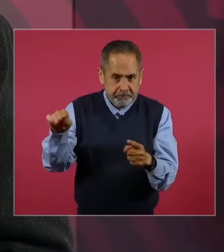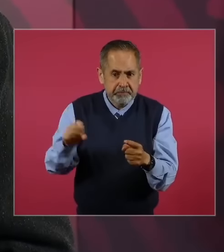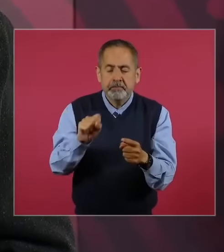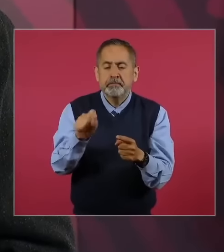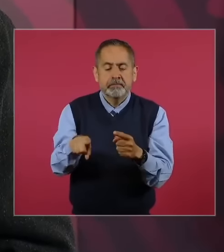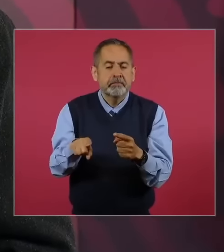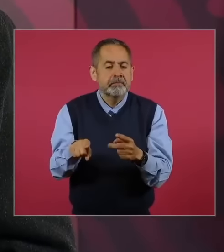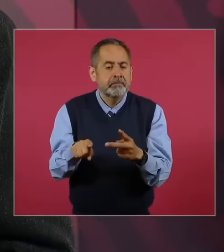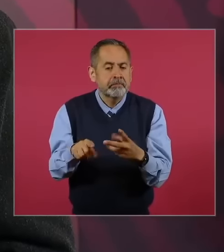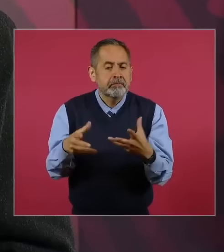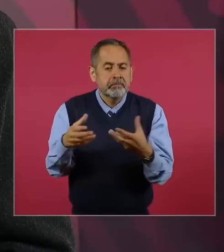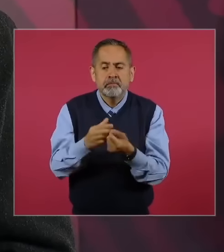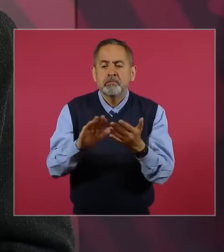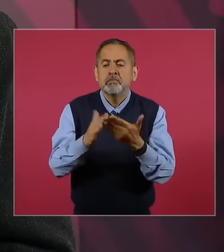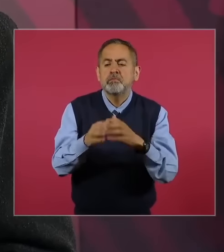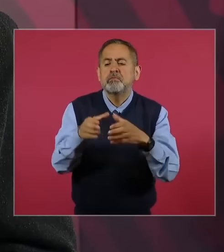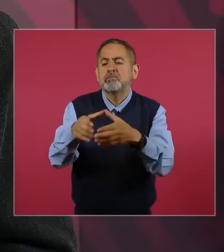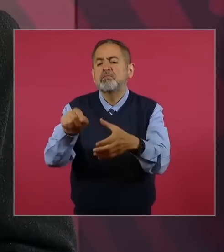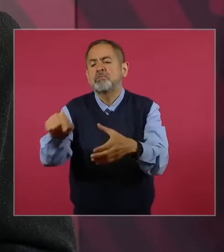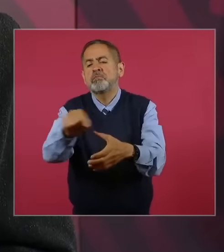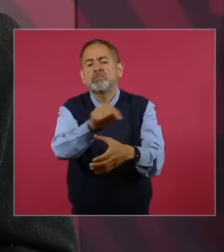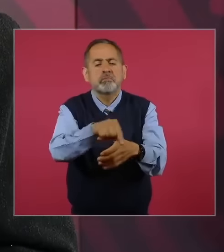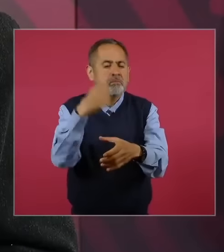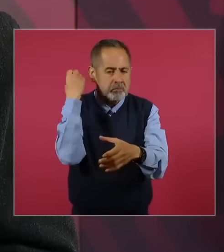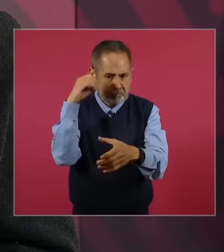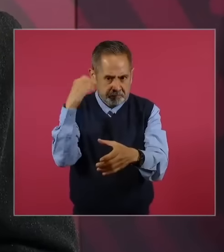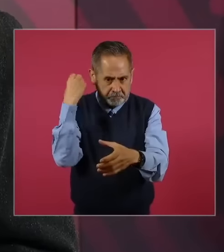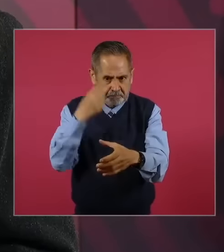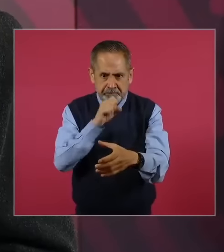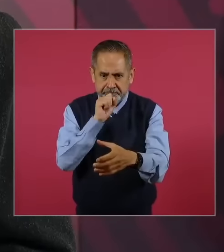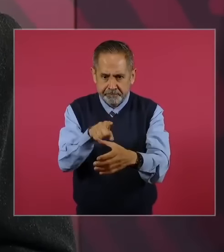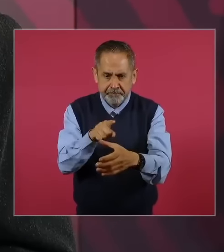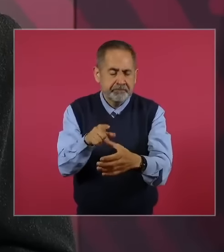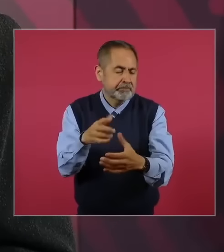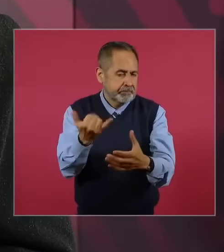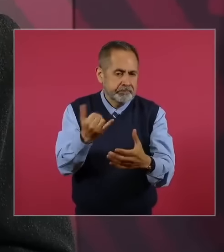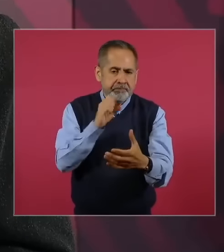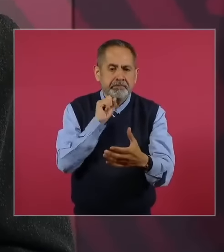también comunidades afectadas en Oaxaca. Y